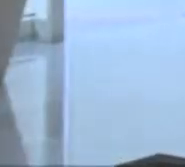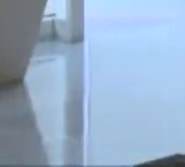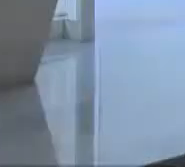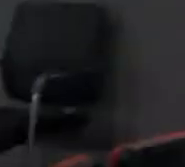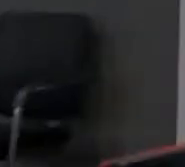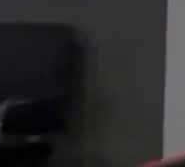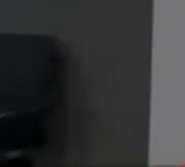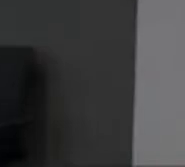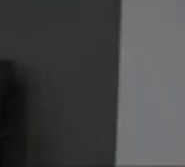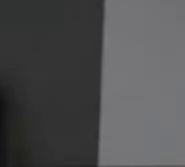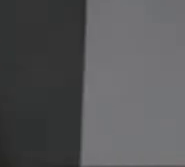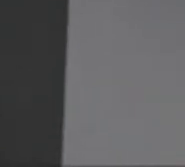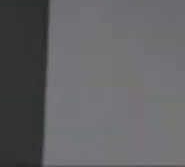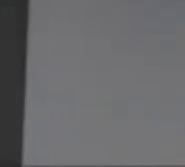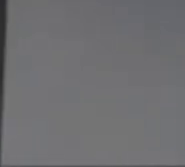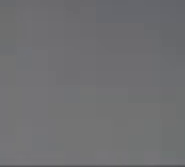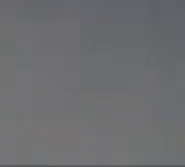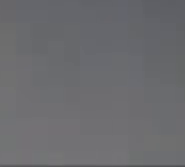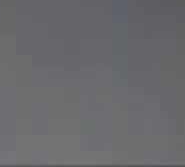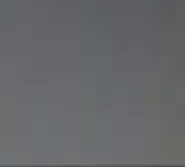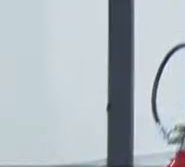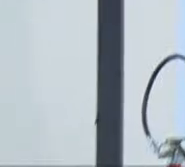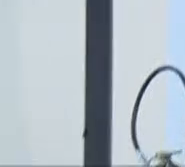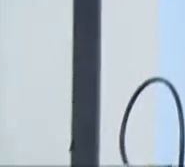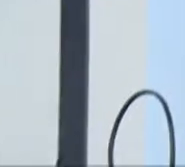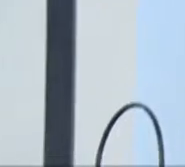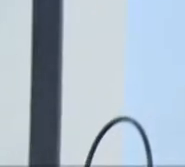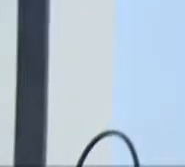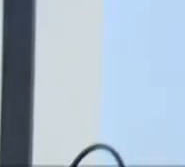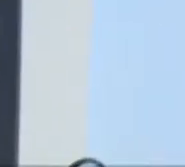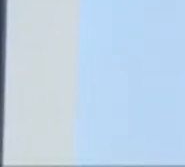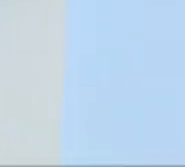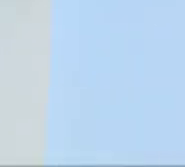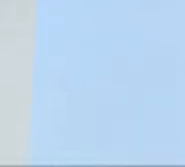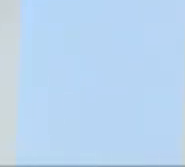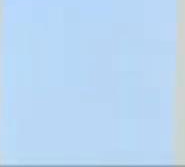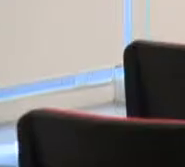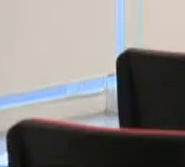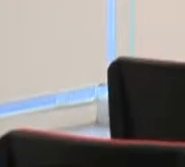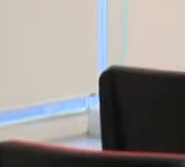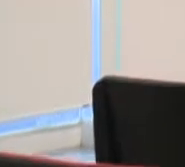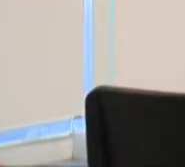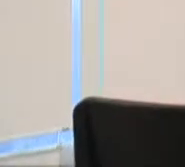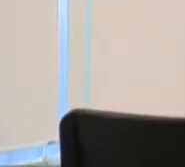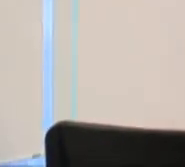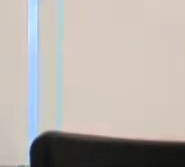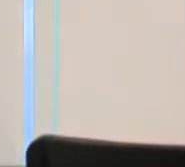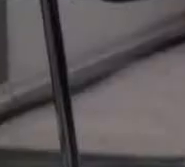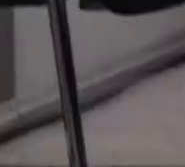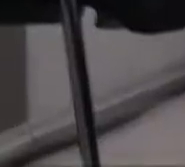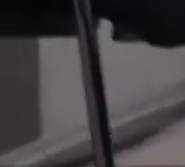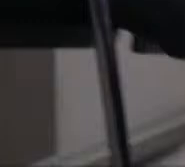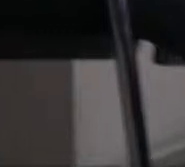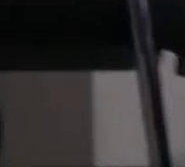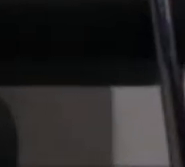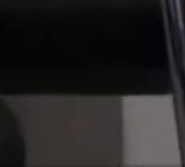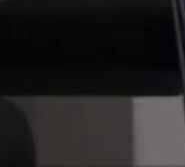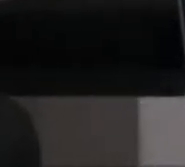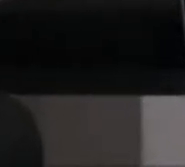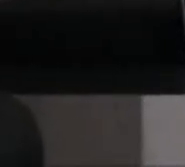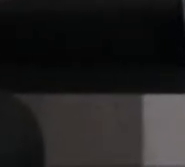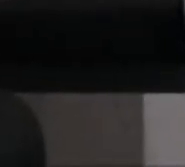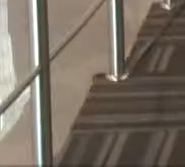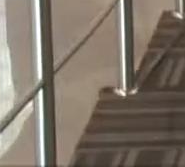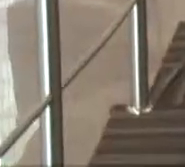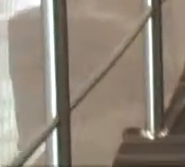vestíbulo las señalizaciones marcan las rutas de evacuación hacia los lugares de menor riesgo el edificio cuenta con la señalización y